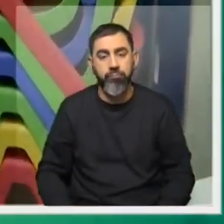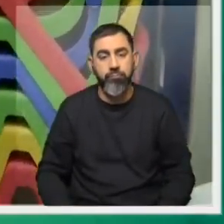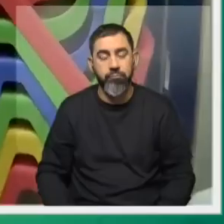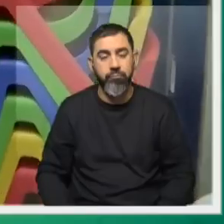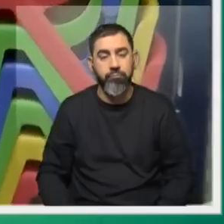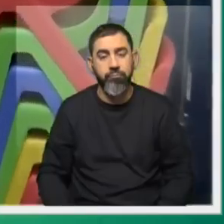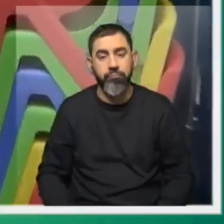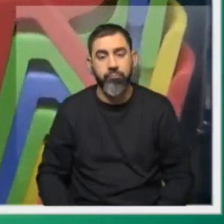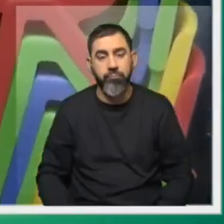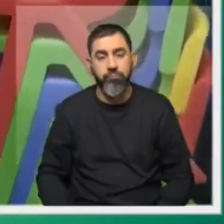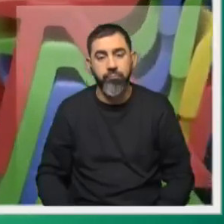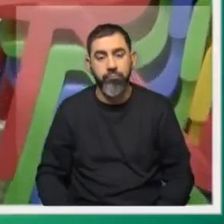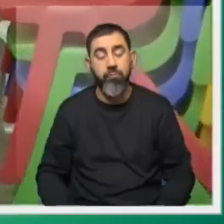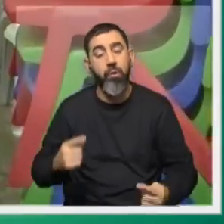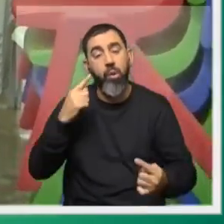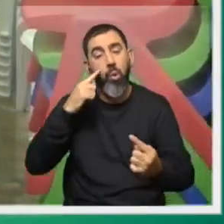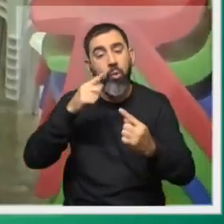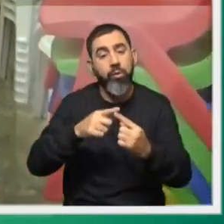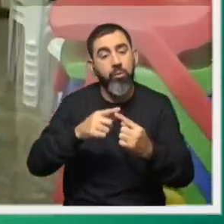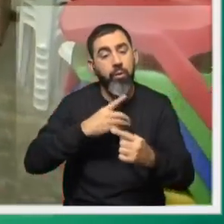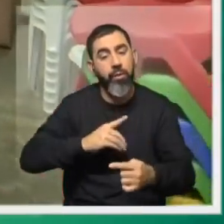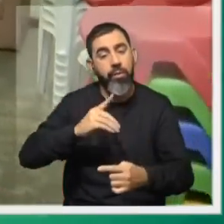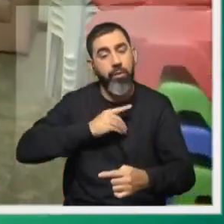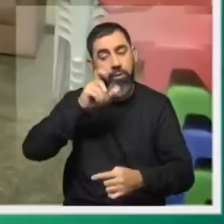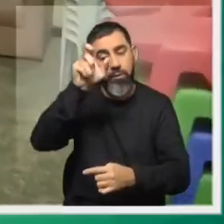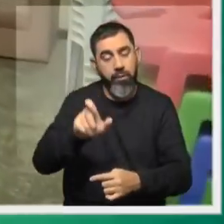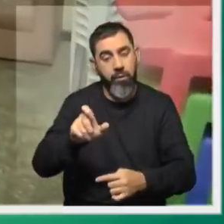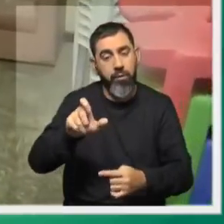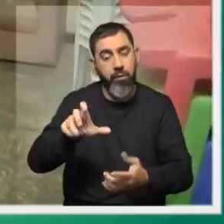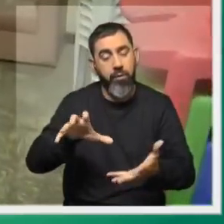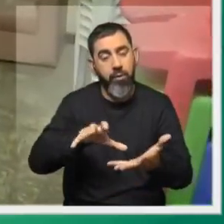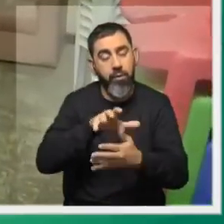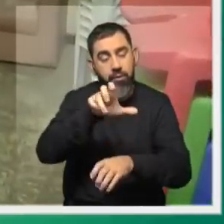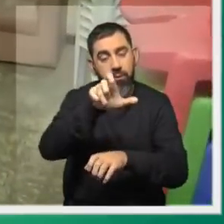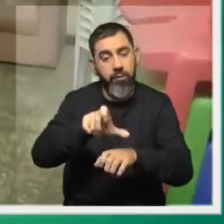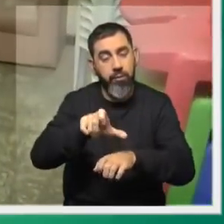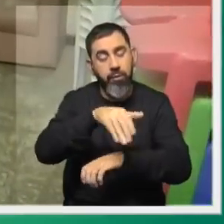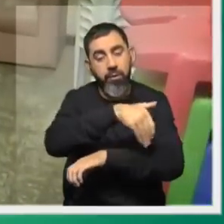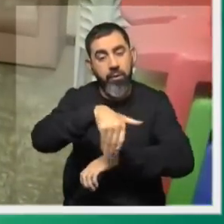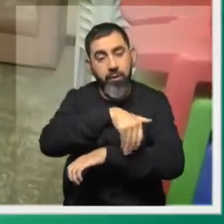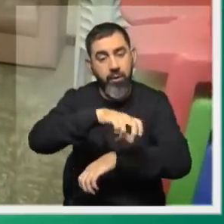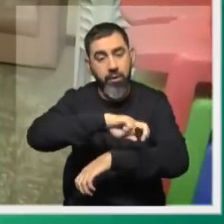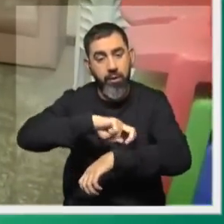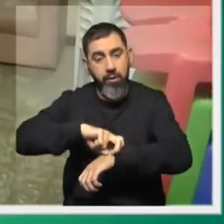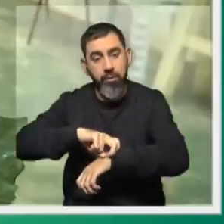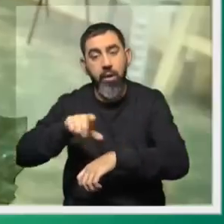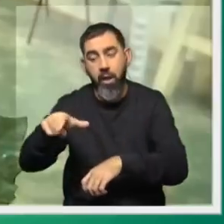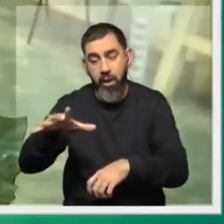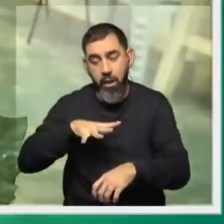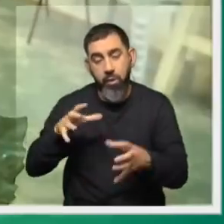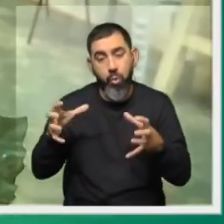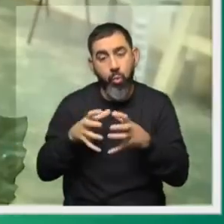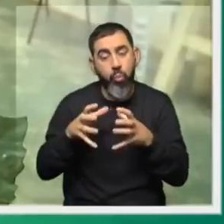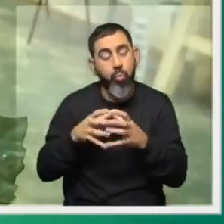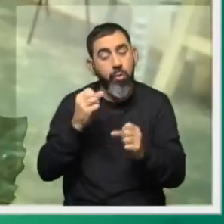tratando justamente de trabajar la dignificación de la persona en situación de calle allí este tenemos un equipo de trabajo que